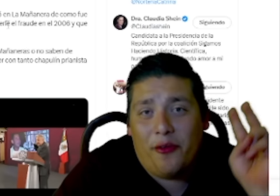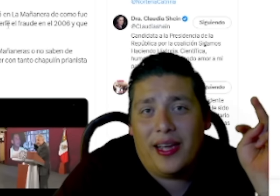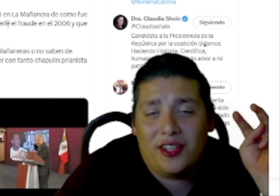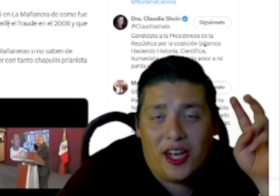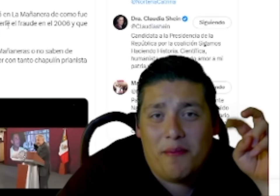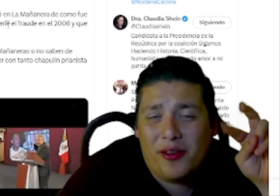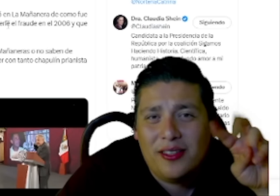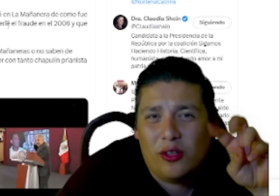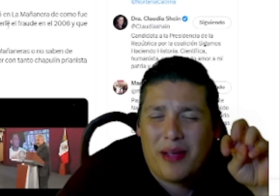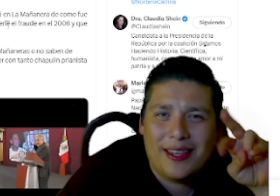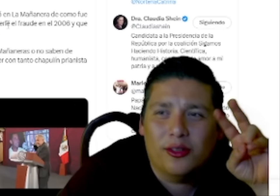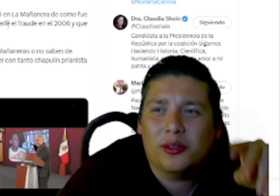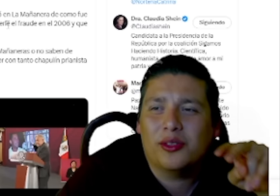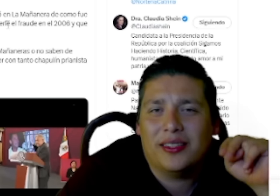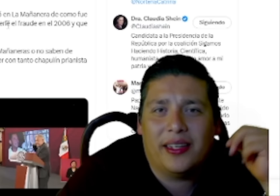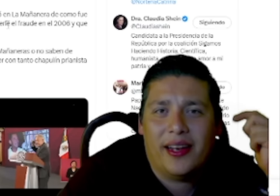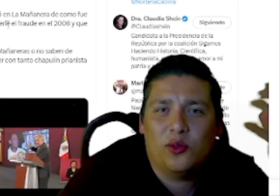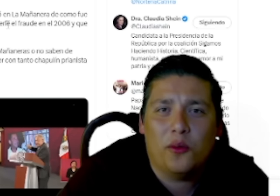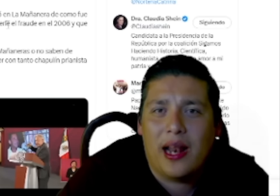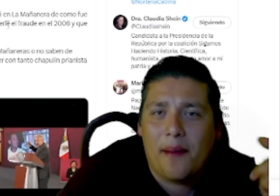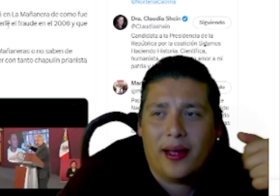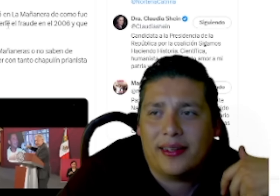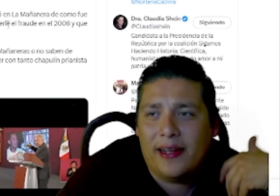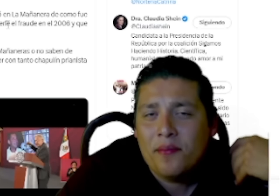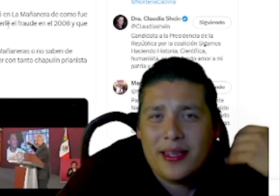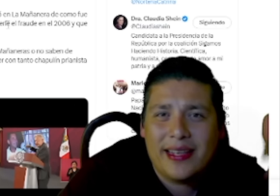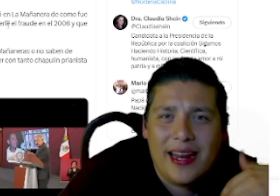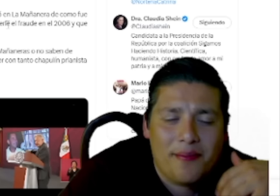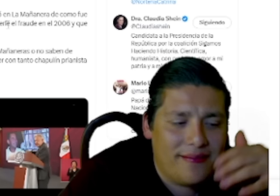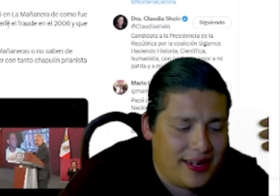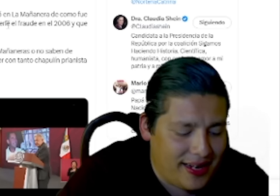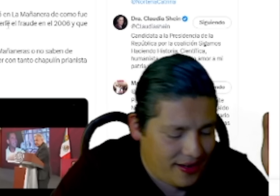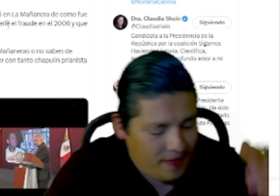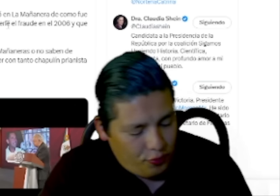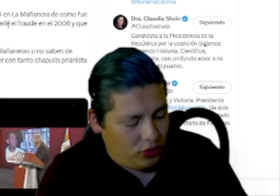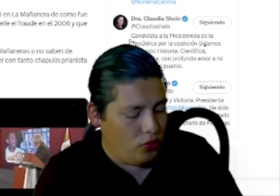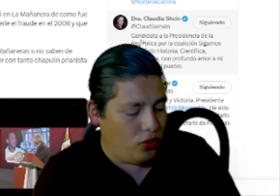de Claudia Sheinbaum. Estos mañosos que se quieren subir a la marca y quieren...